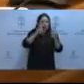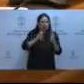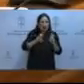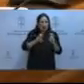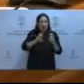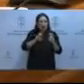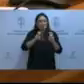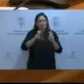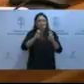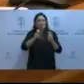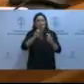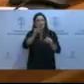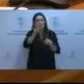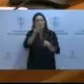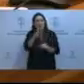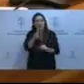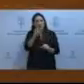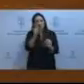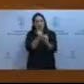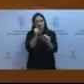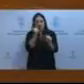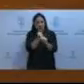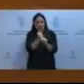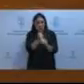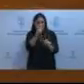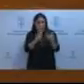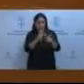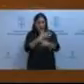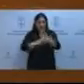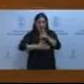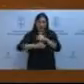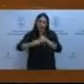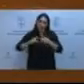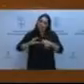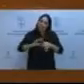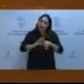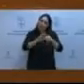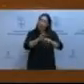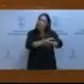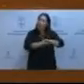con discapacidad por parte del Gobierno socialista de Javier Fernández.